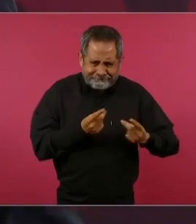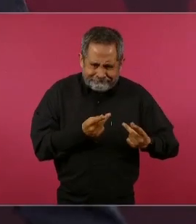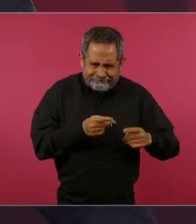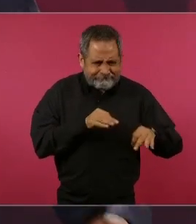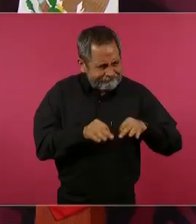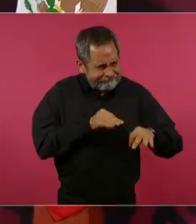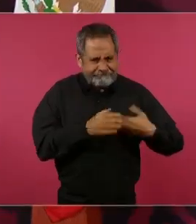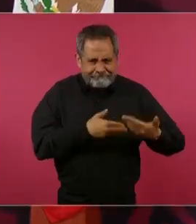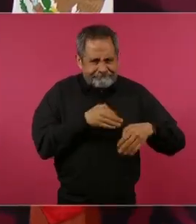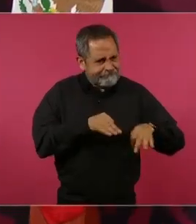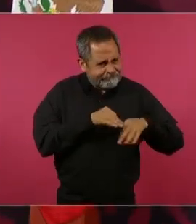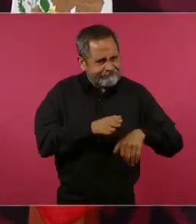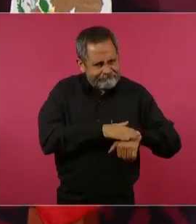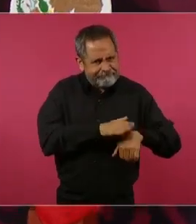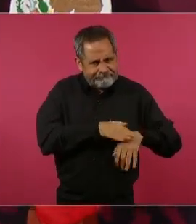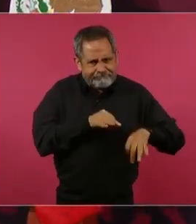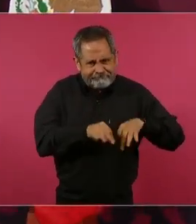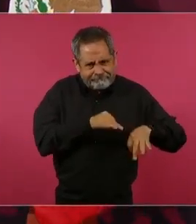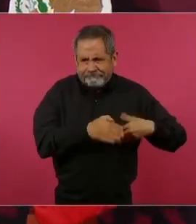No, hay que seguir,